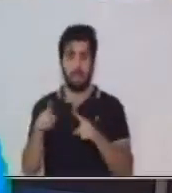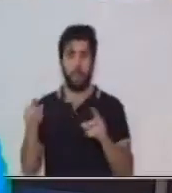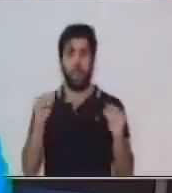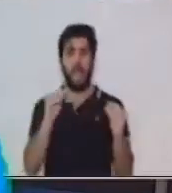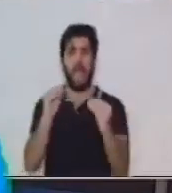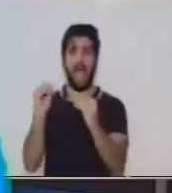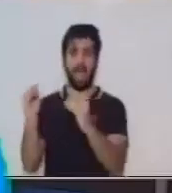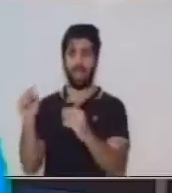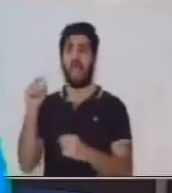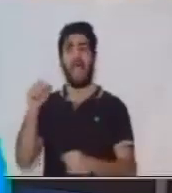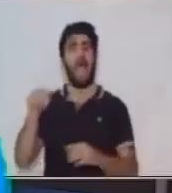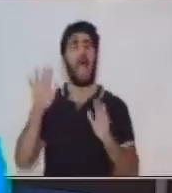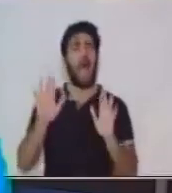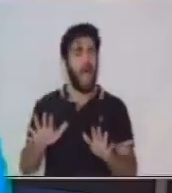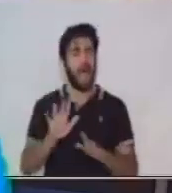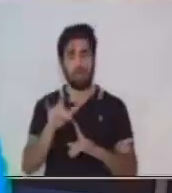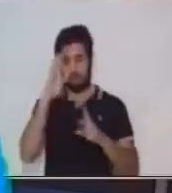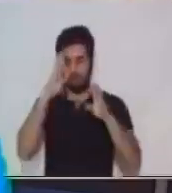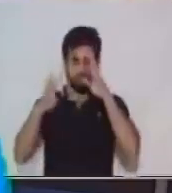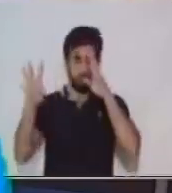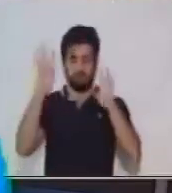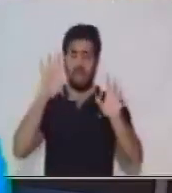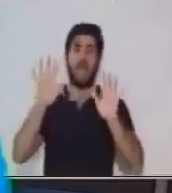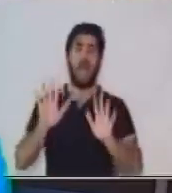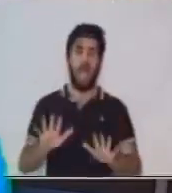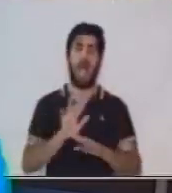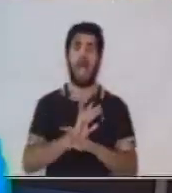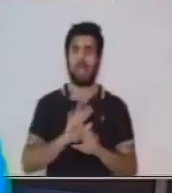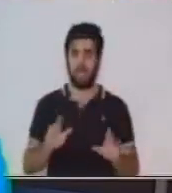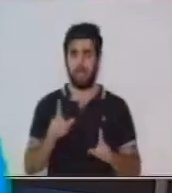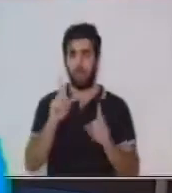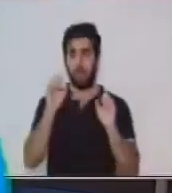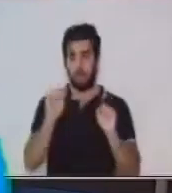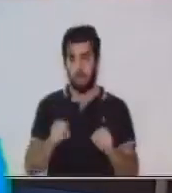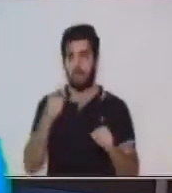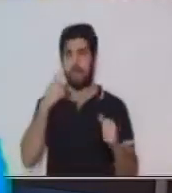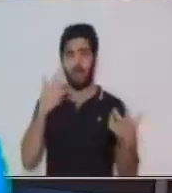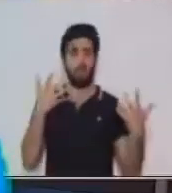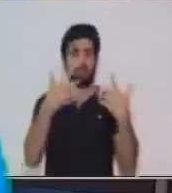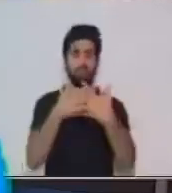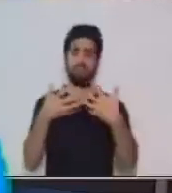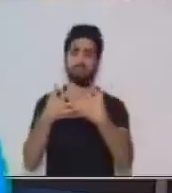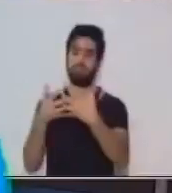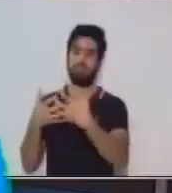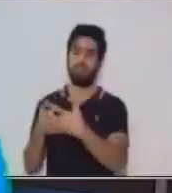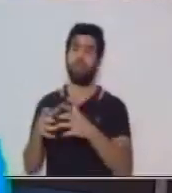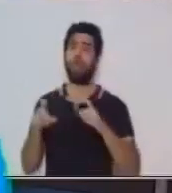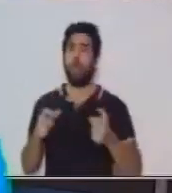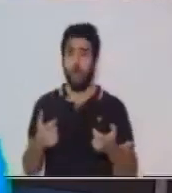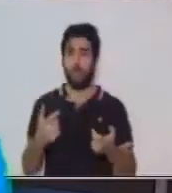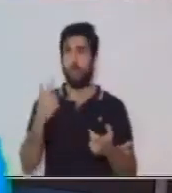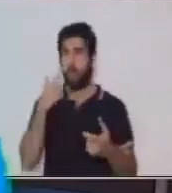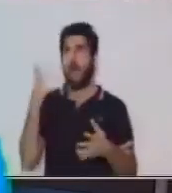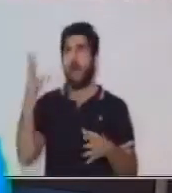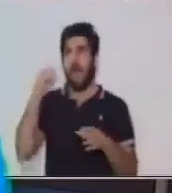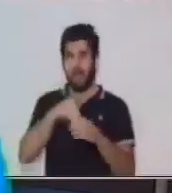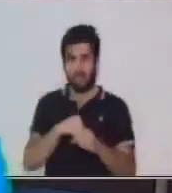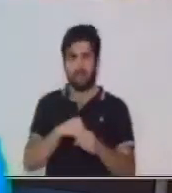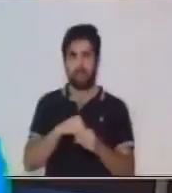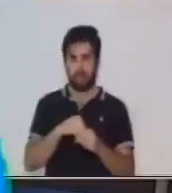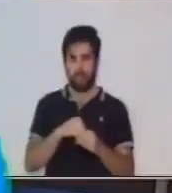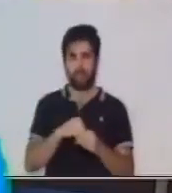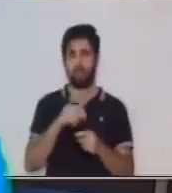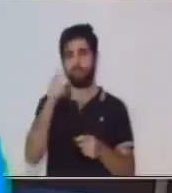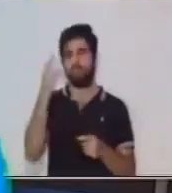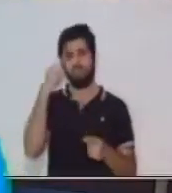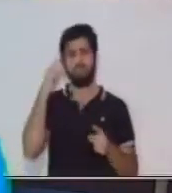principal, y por lo tanto debes de tratar de enlazar dentro de una y otra, dentro de la clasificación, cuál te